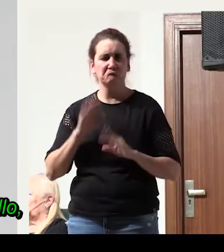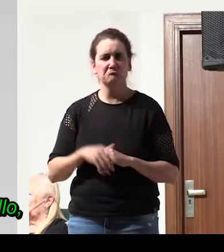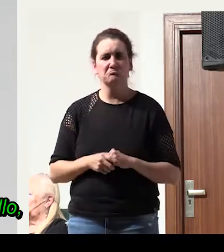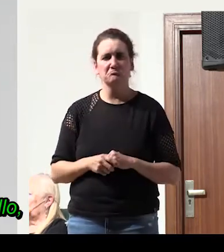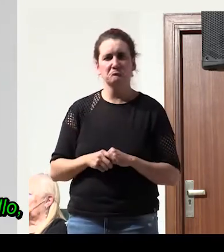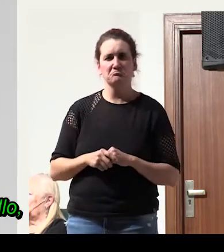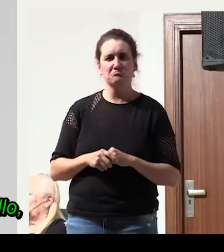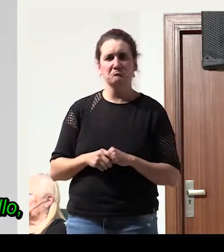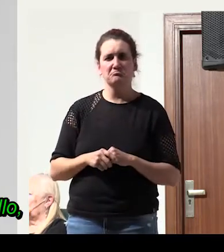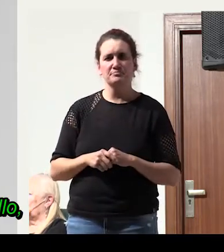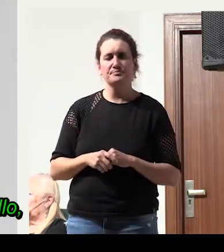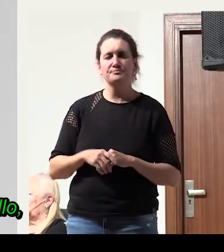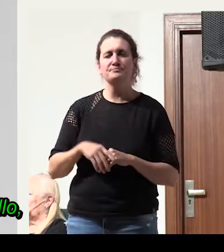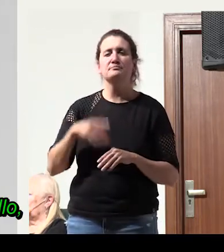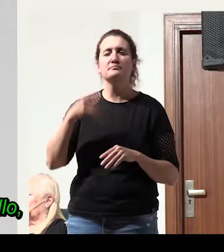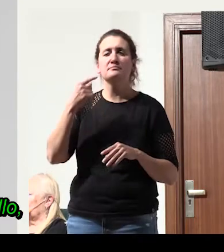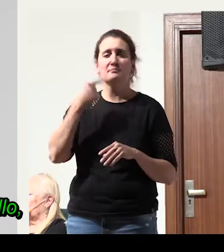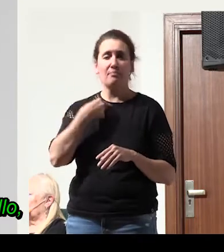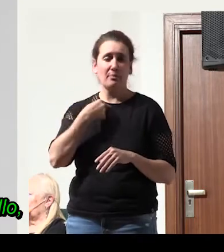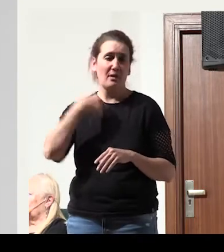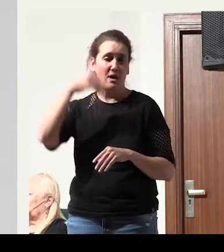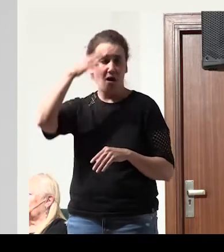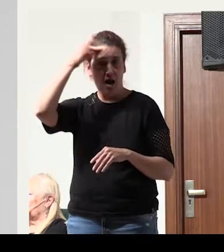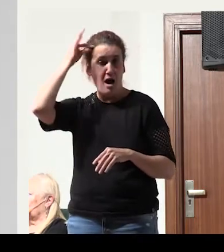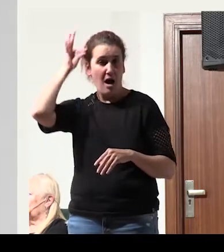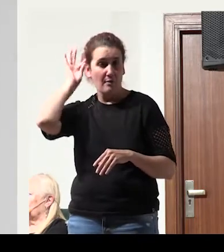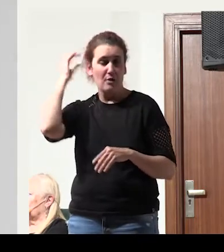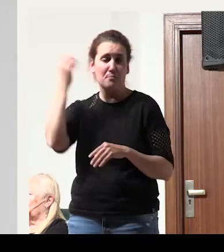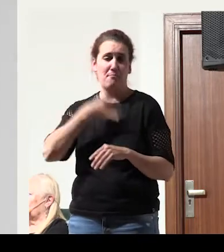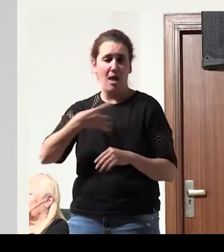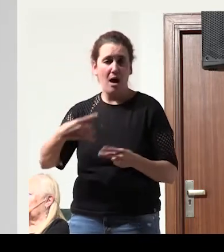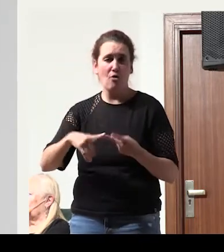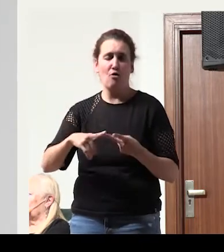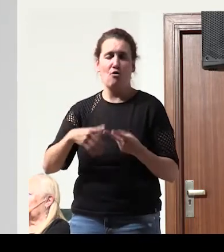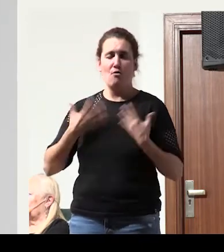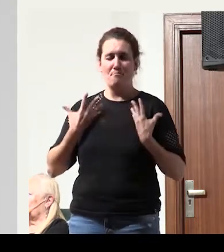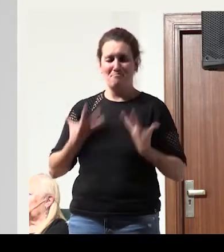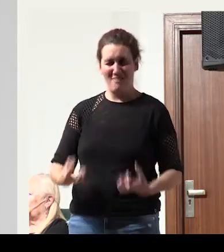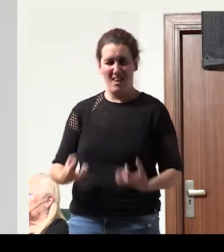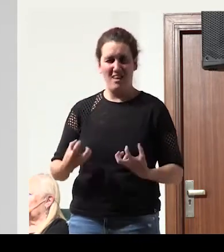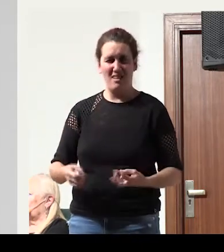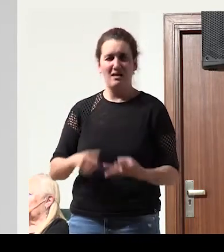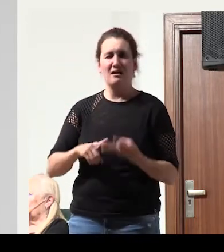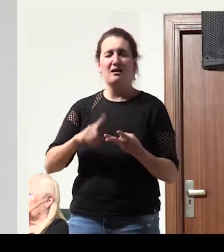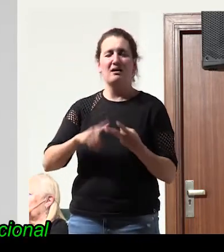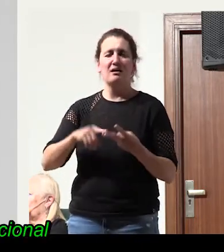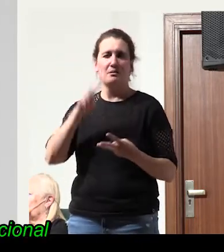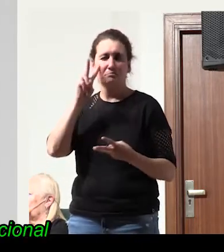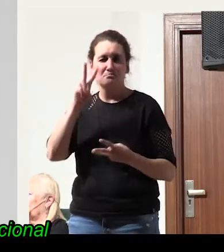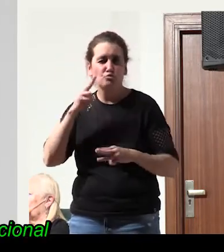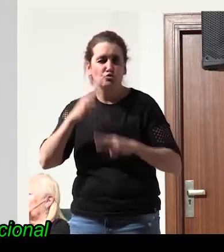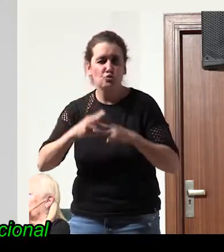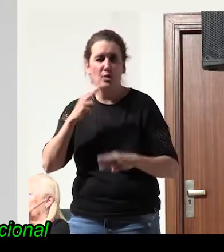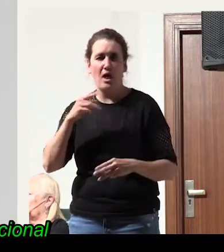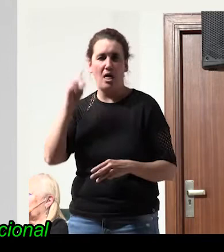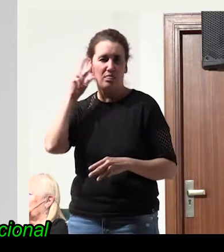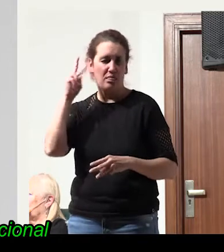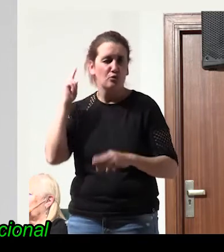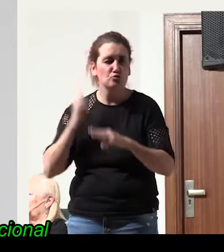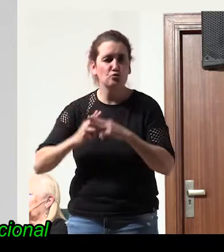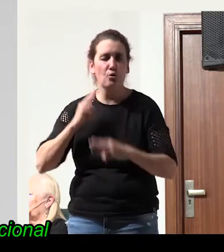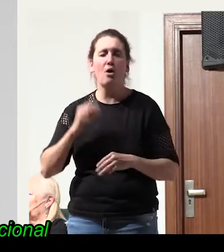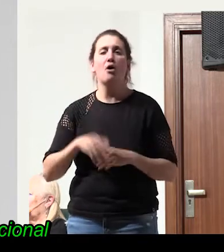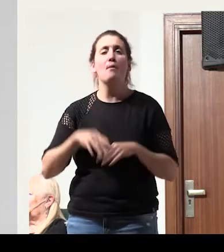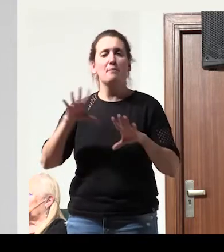Se me ha encanecido el cabello, secado la piel, nublado la mirada, endurecido los oídos, pero tengo una